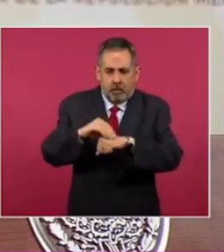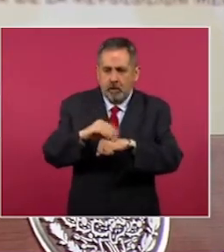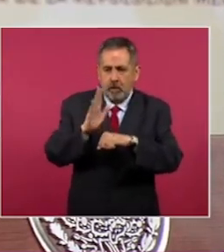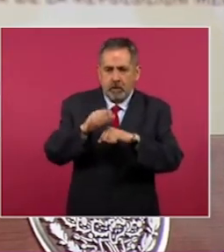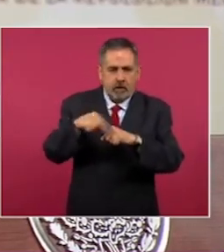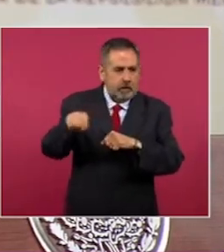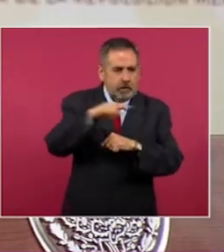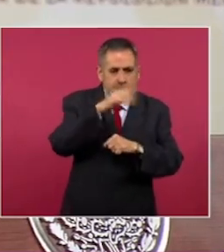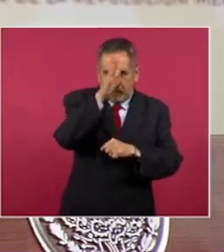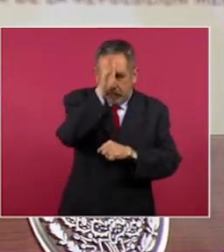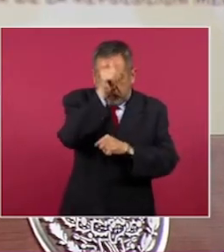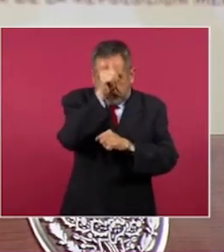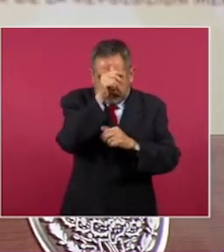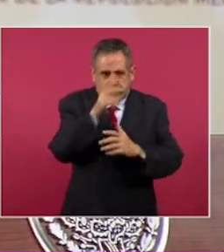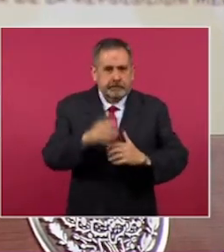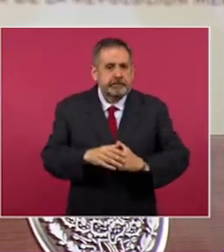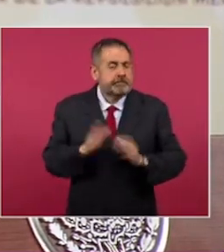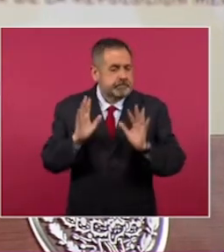mínimo.